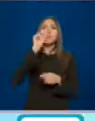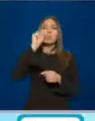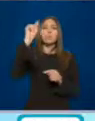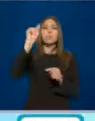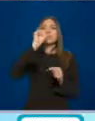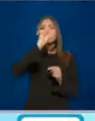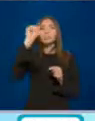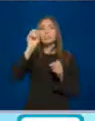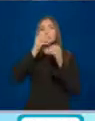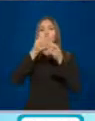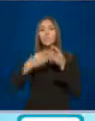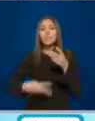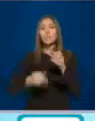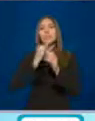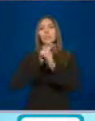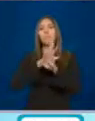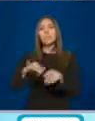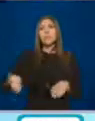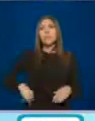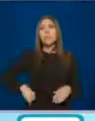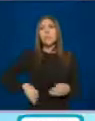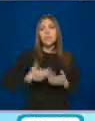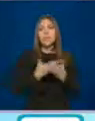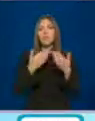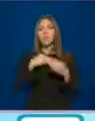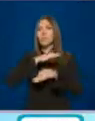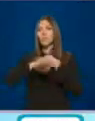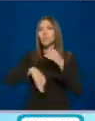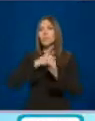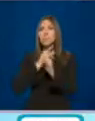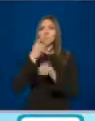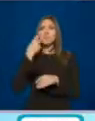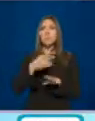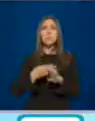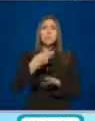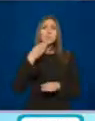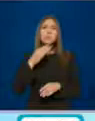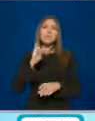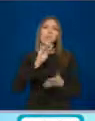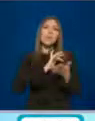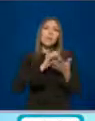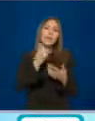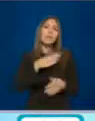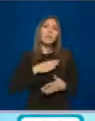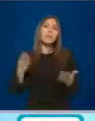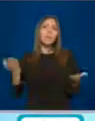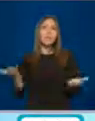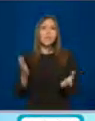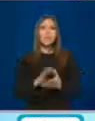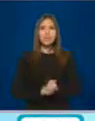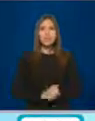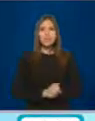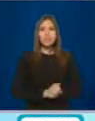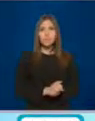cualquier tópico interesante, porque ahora se hace todo de manera digital, pero está muy bien, estamos leyendo, qué Pero bueno. también se lee. De Se